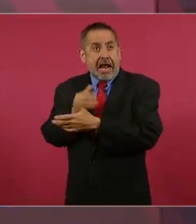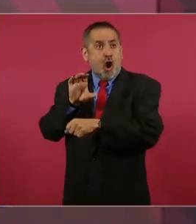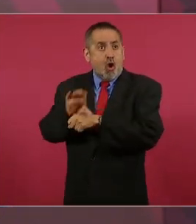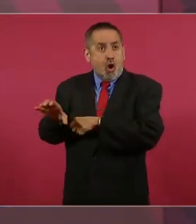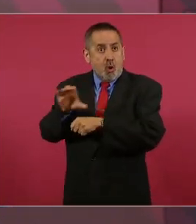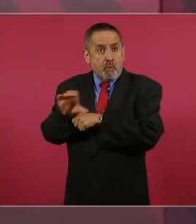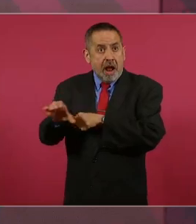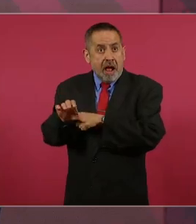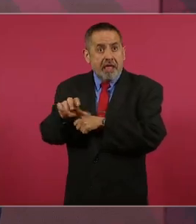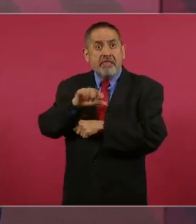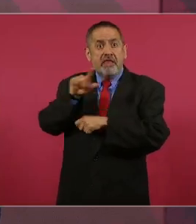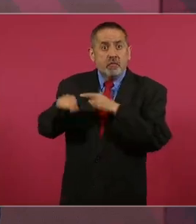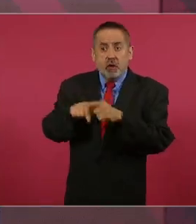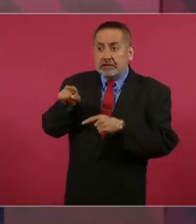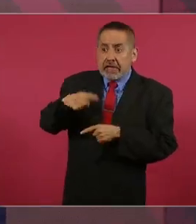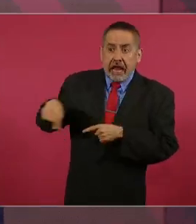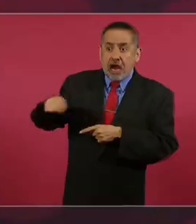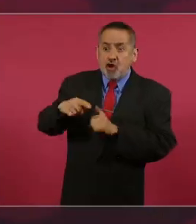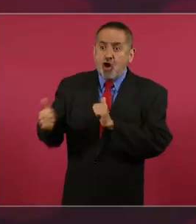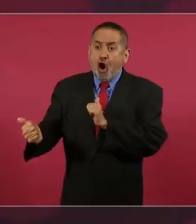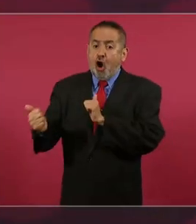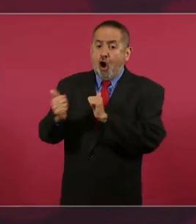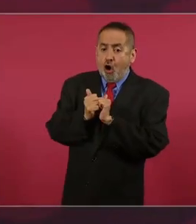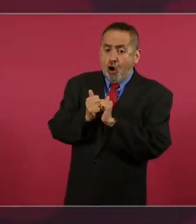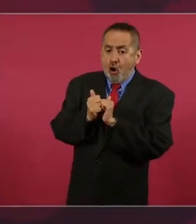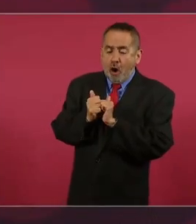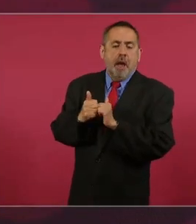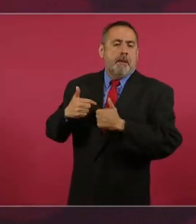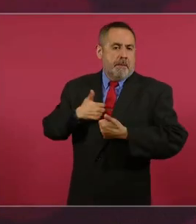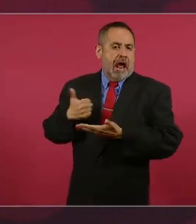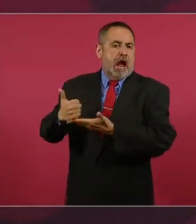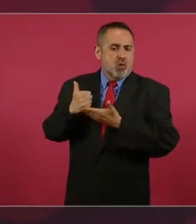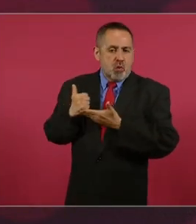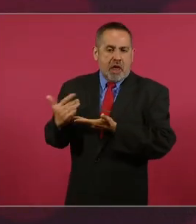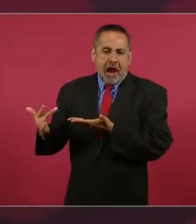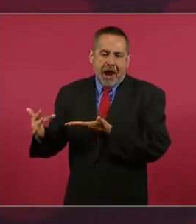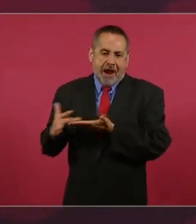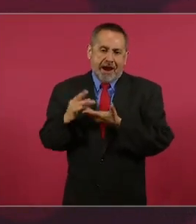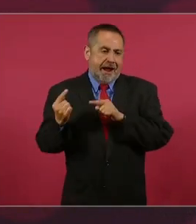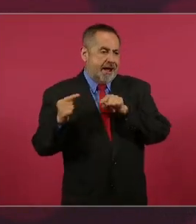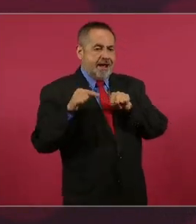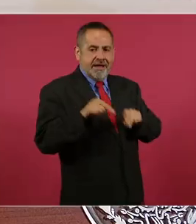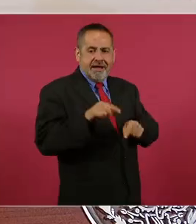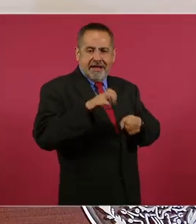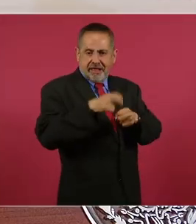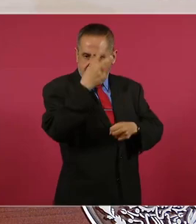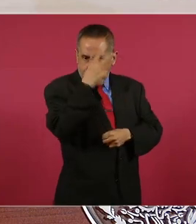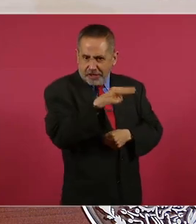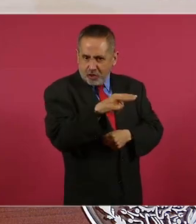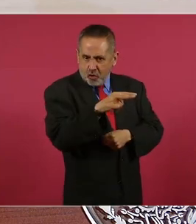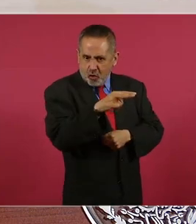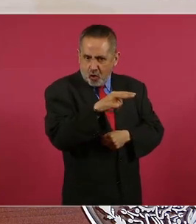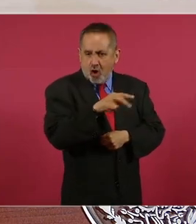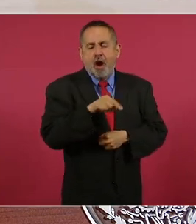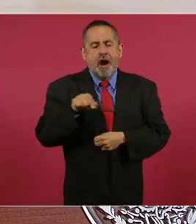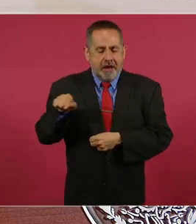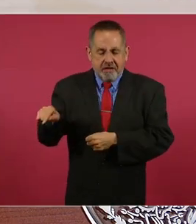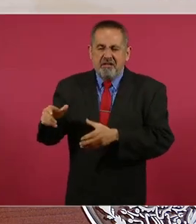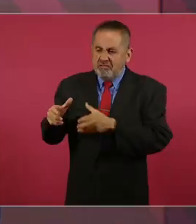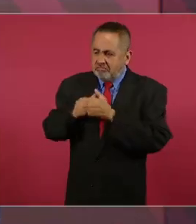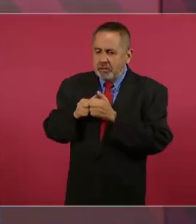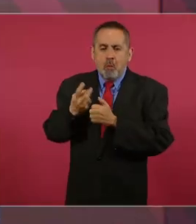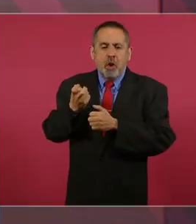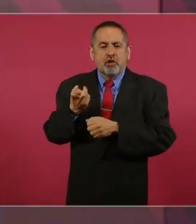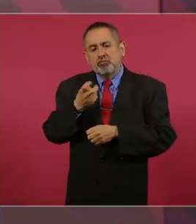liberales, los guerrilleros colombianos le ayudaran para derrocar